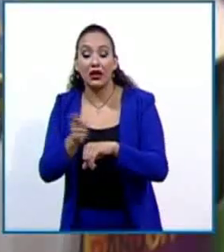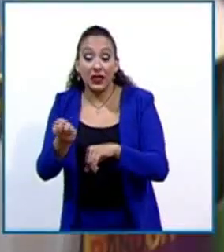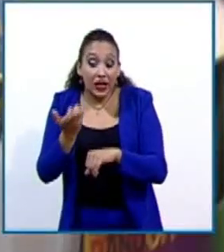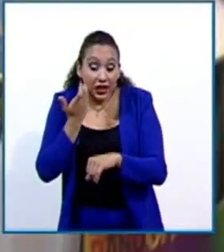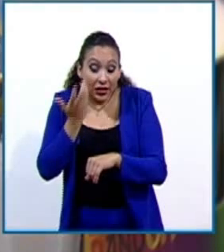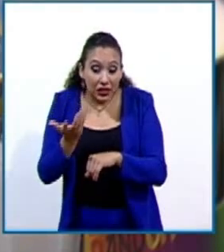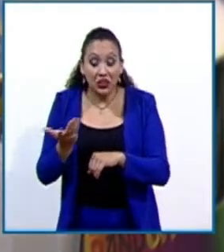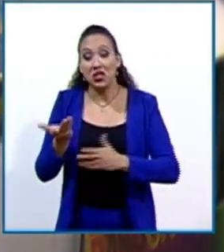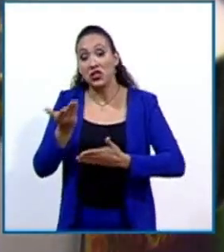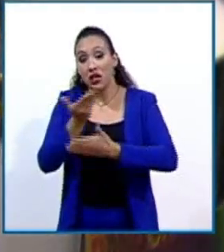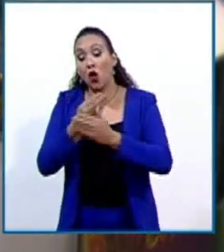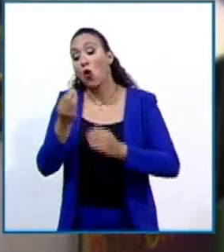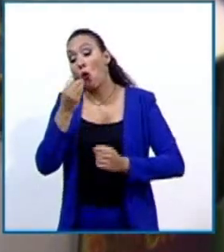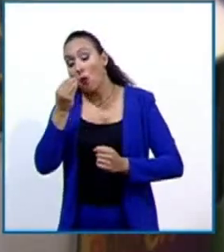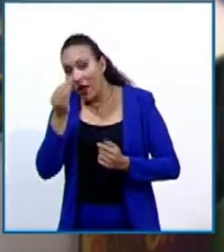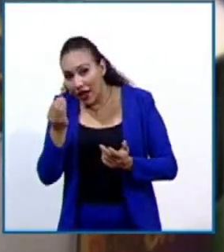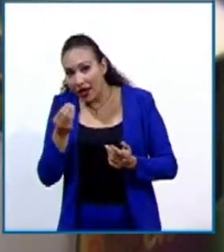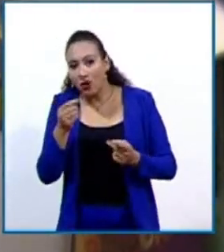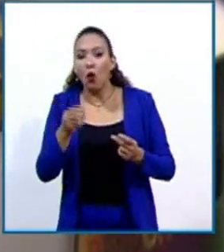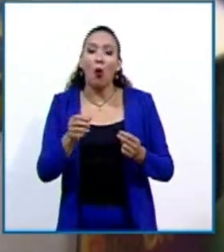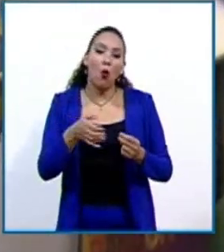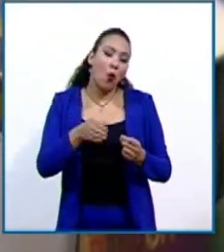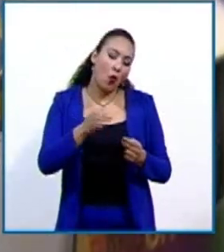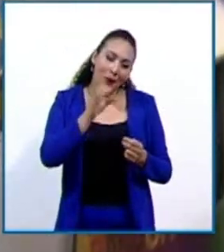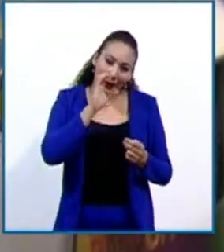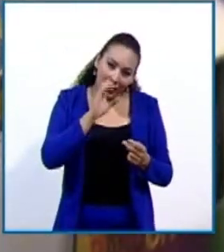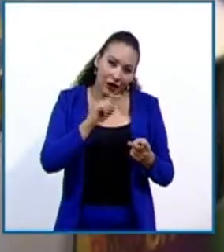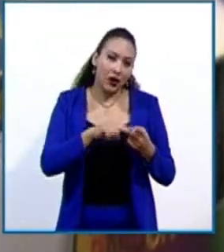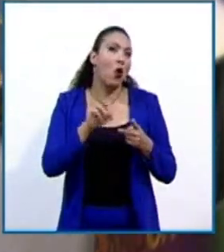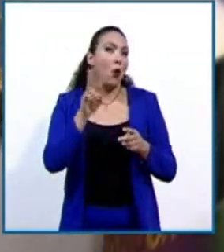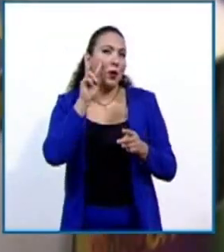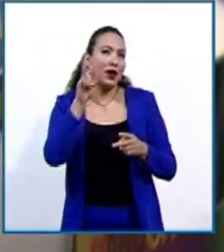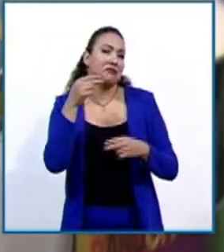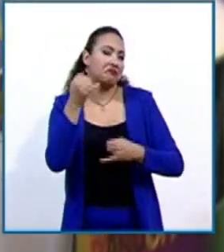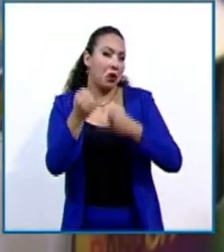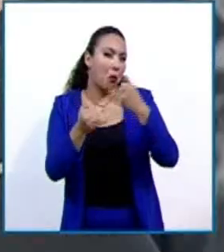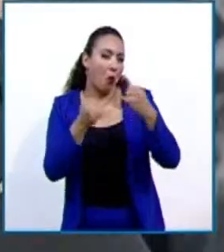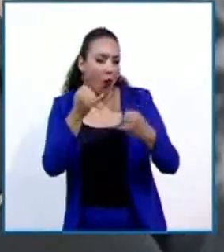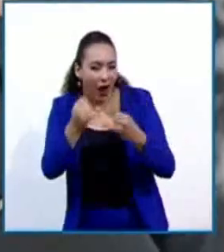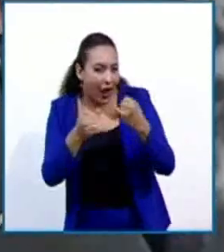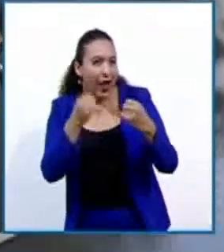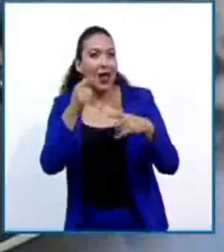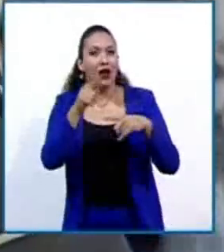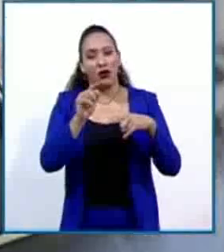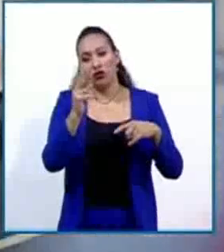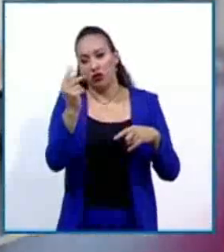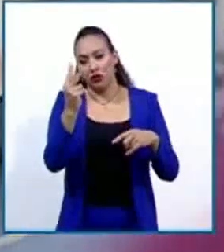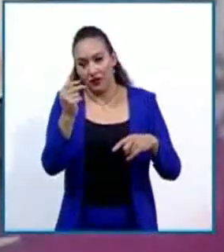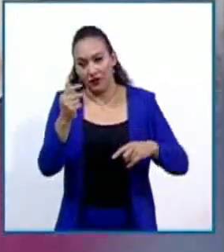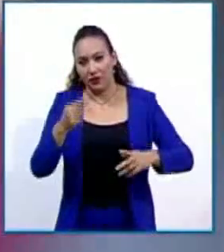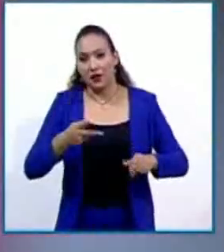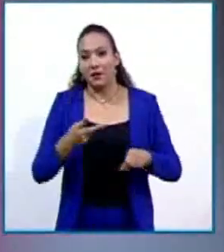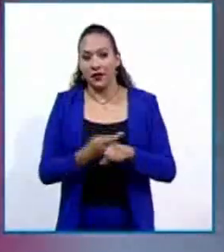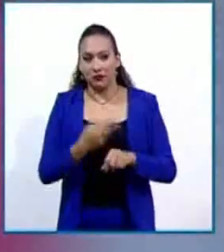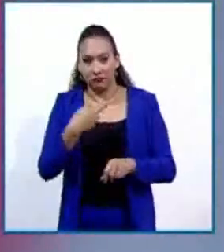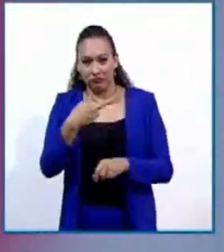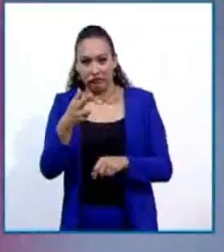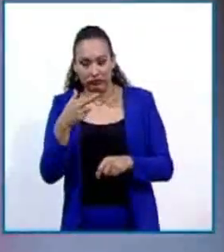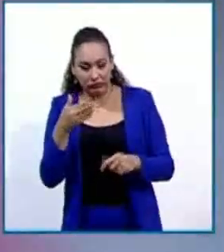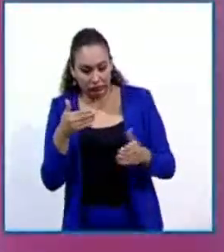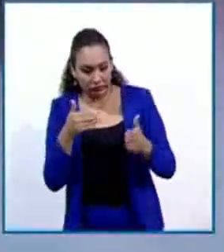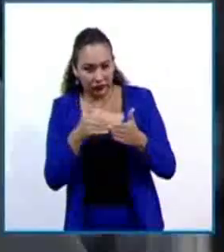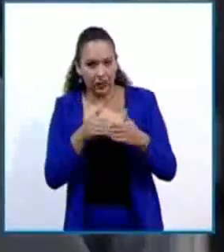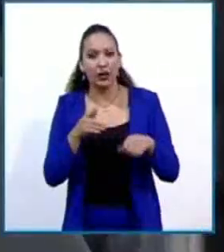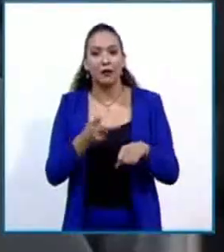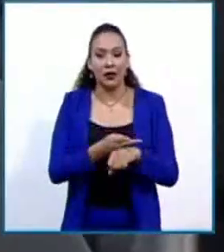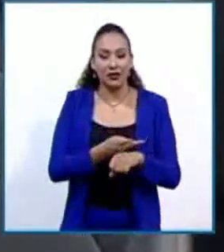o consumo de alimentos, bebidas o entretenimiento. Prohibiciones que son un impedimento para los establecimientos y refuerzan